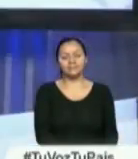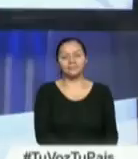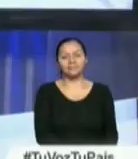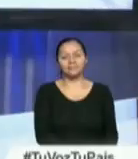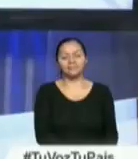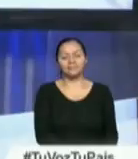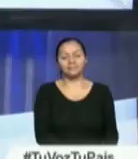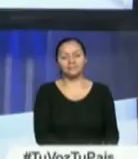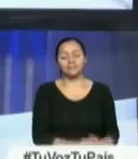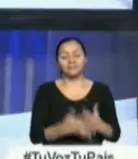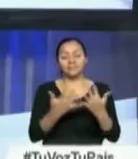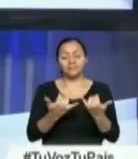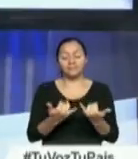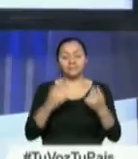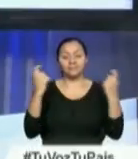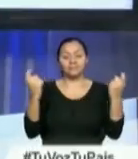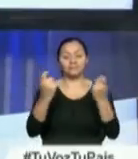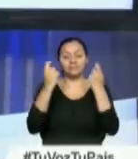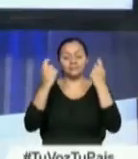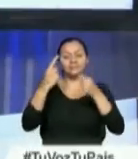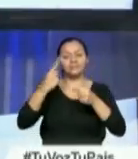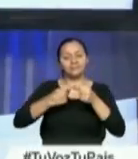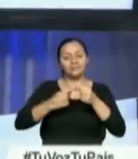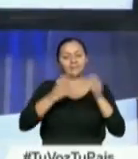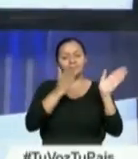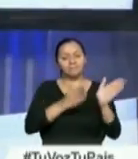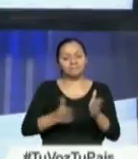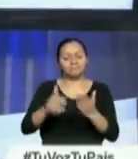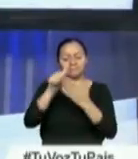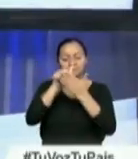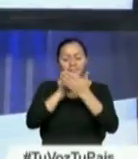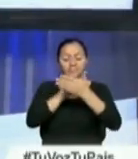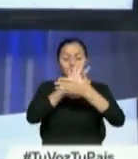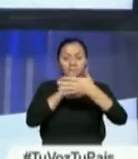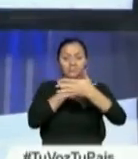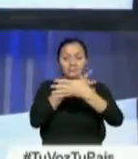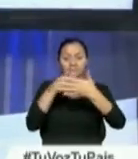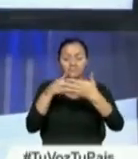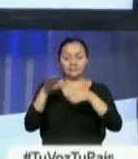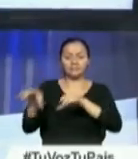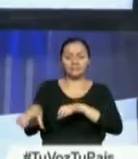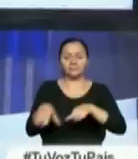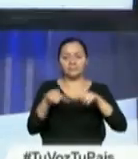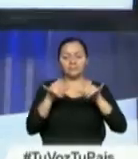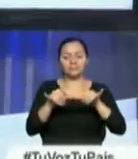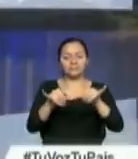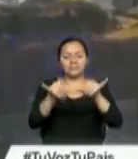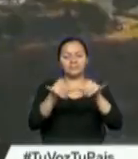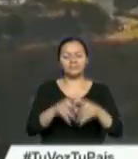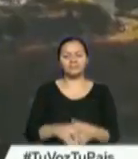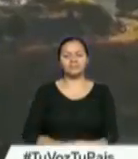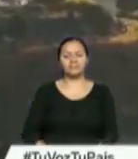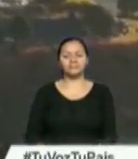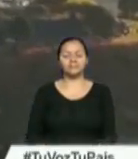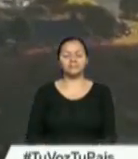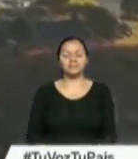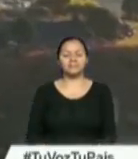Y en sus fiestas, la Carita de Dios tiene preparada una agenda de actividades que se la contamos a continuación.